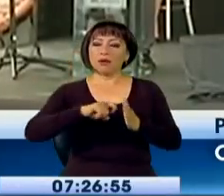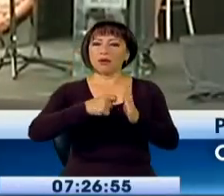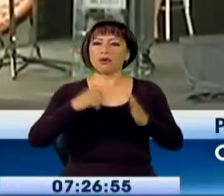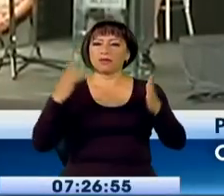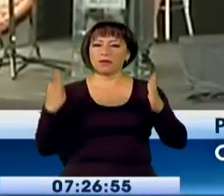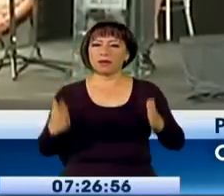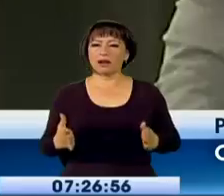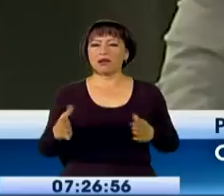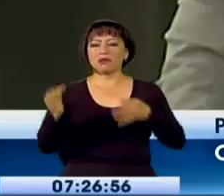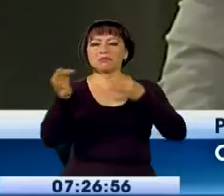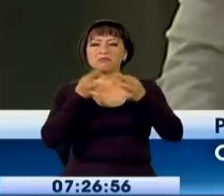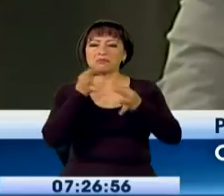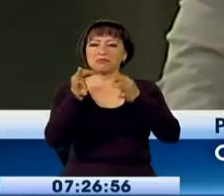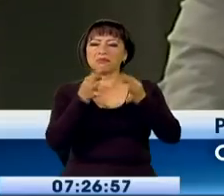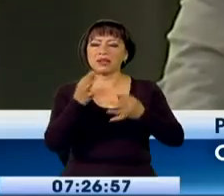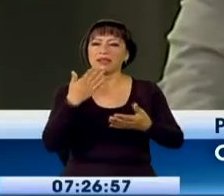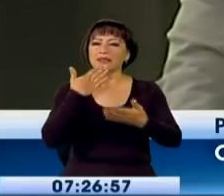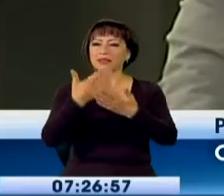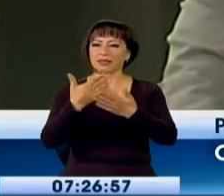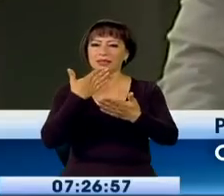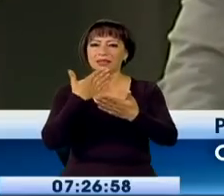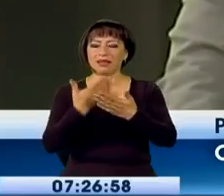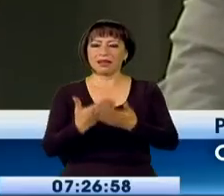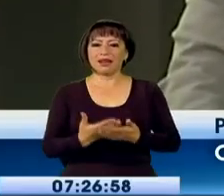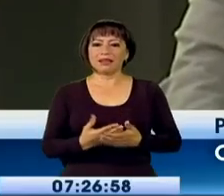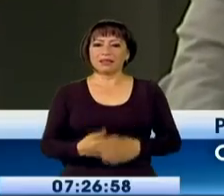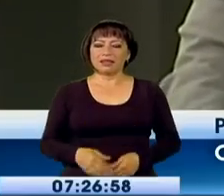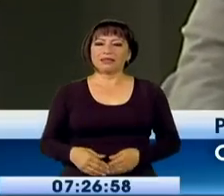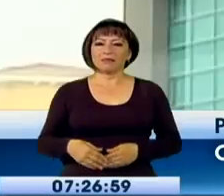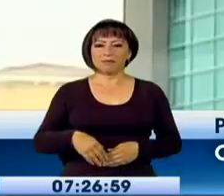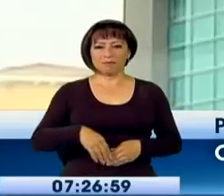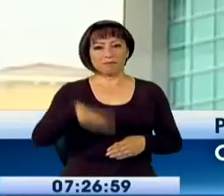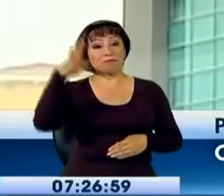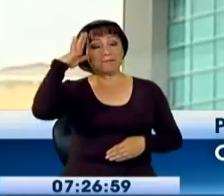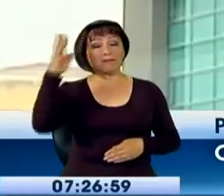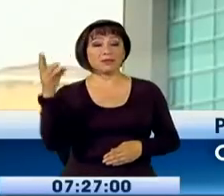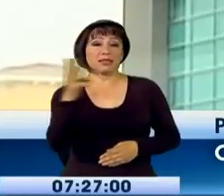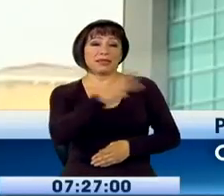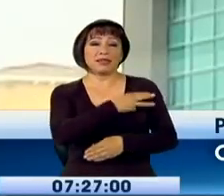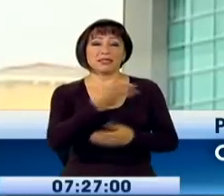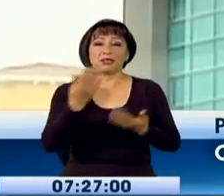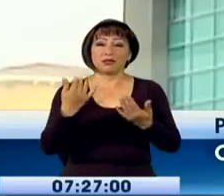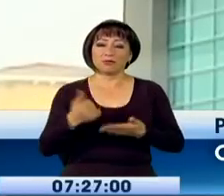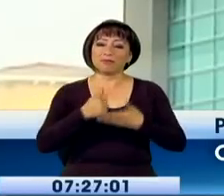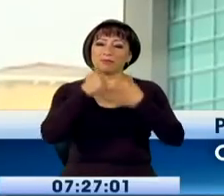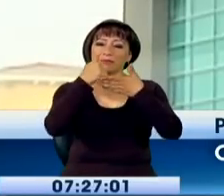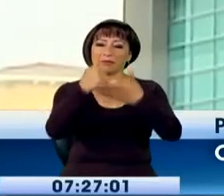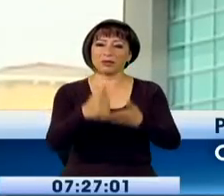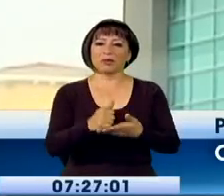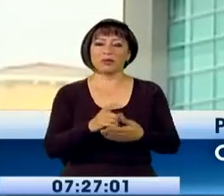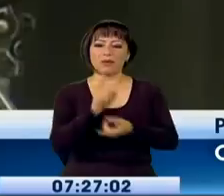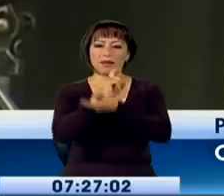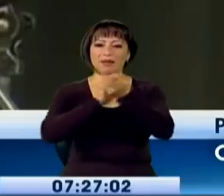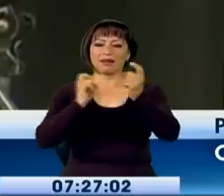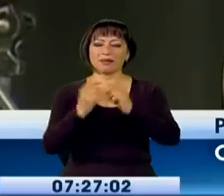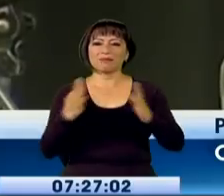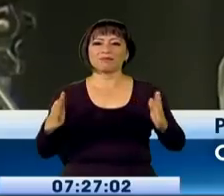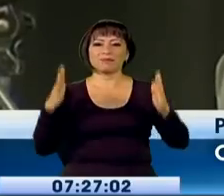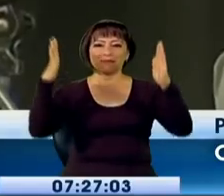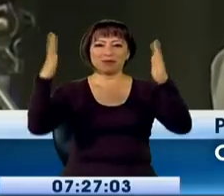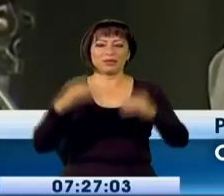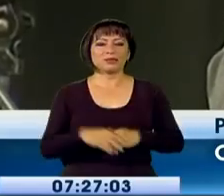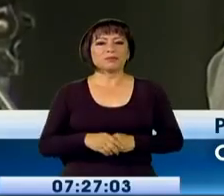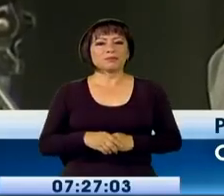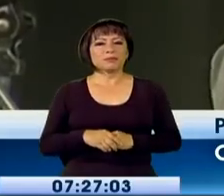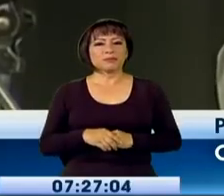al Cuerpo de Ingenieros del Ejército, que en 3 años le cambió la cara a un edificio adquirido hace 30. Como no puede ser de